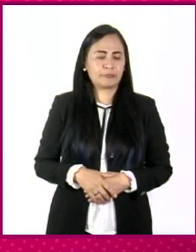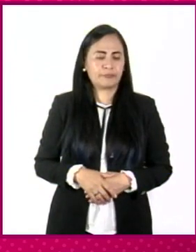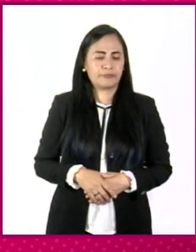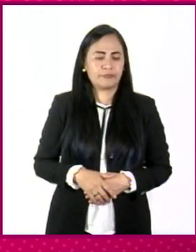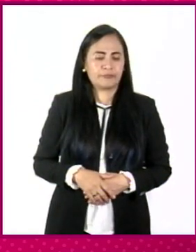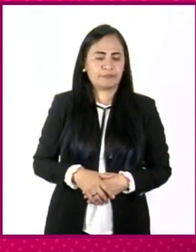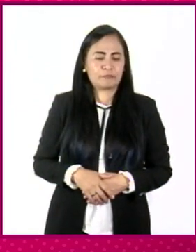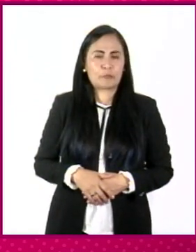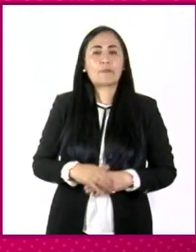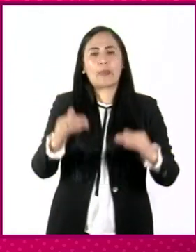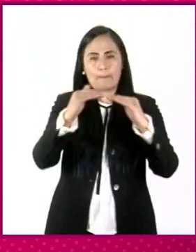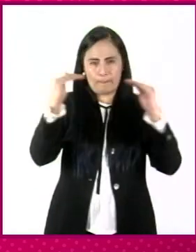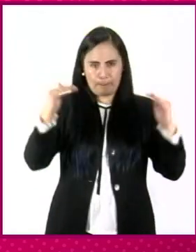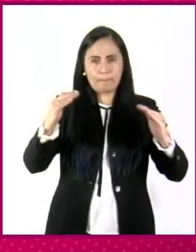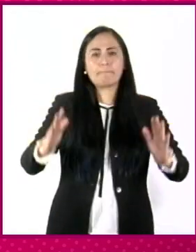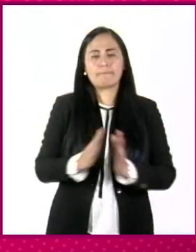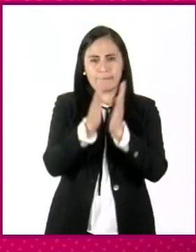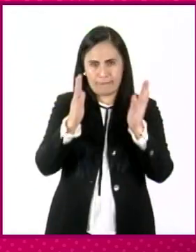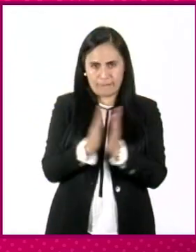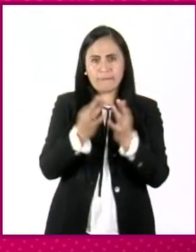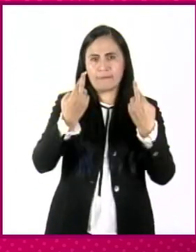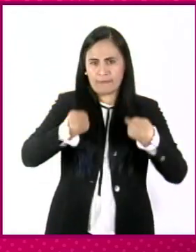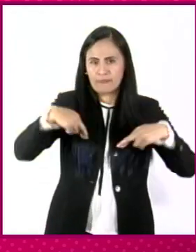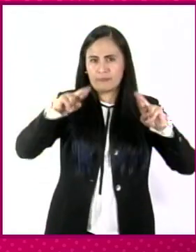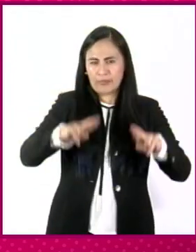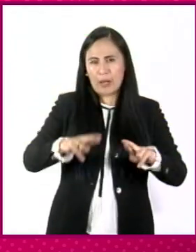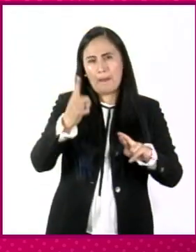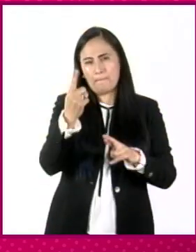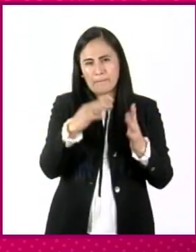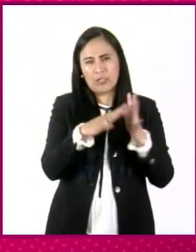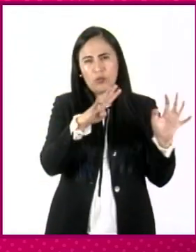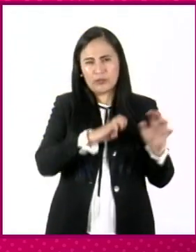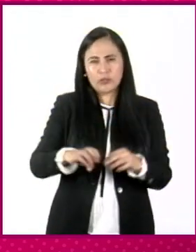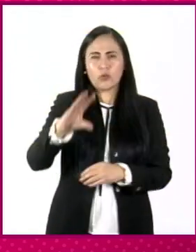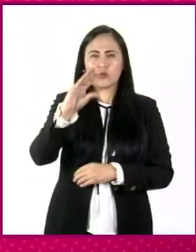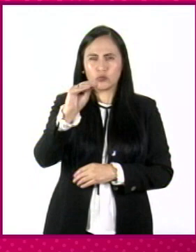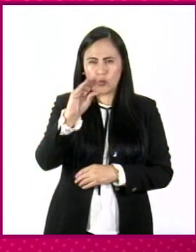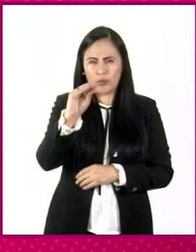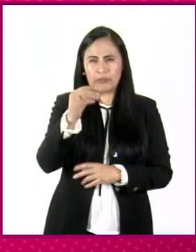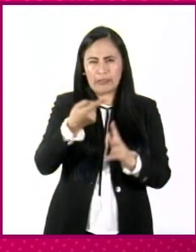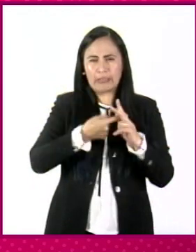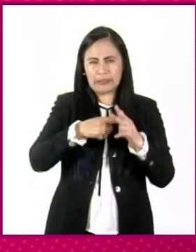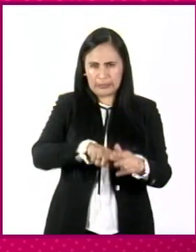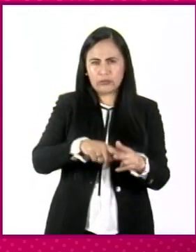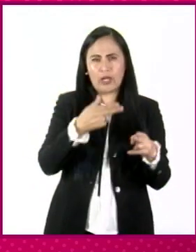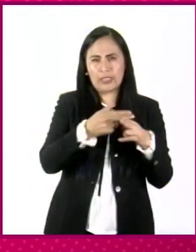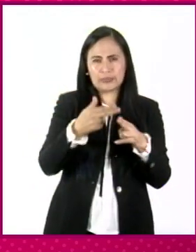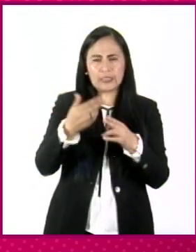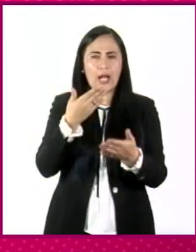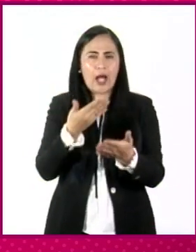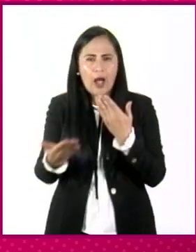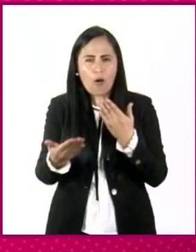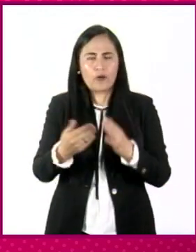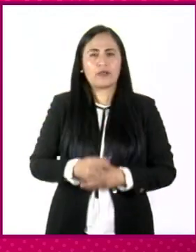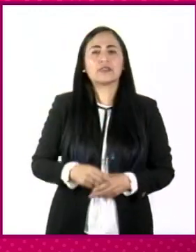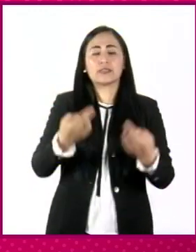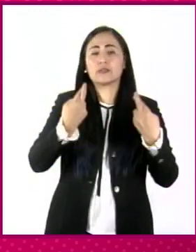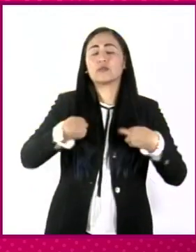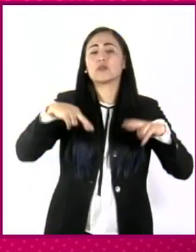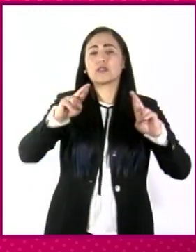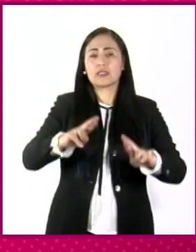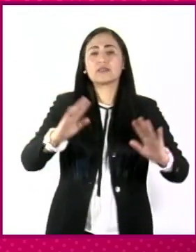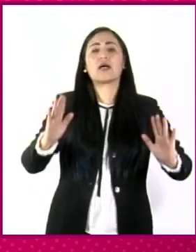el papel de la democracia representativa a inicios de los 90, que trasciende de alguna forma hasta nuestros días. Digamos, la democracia